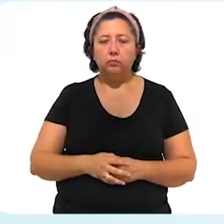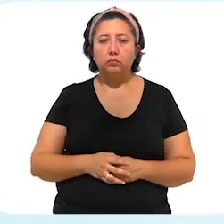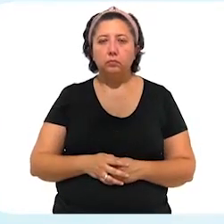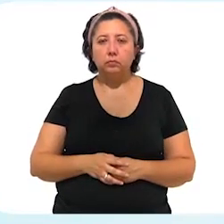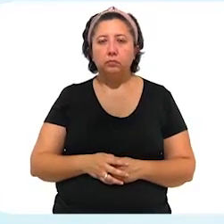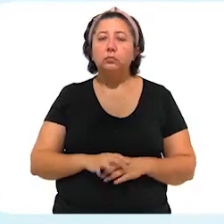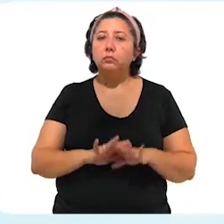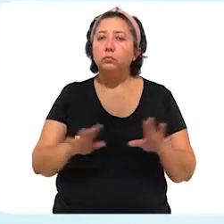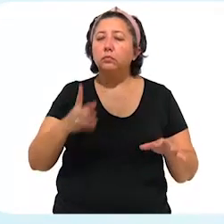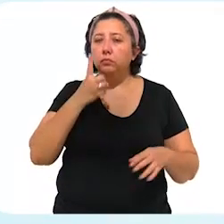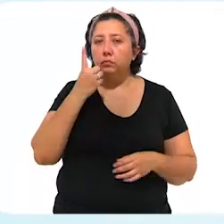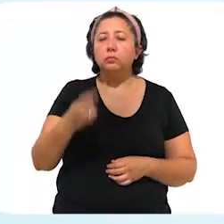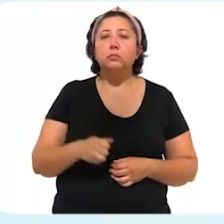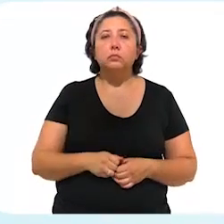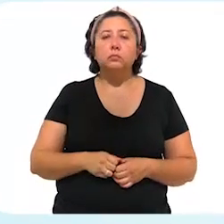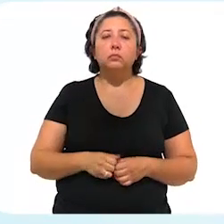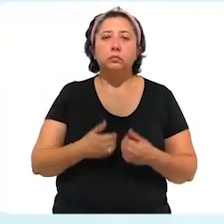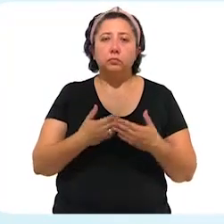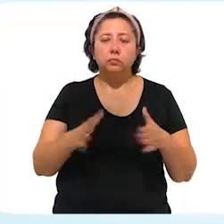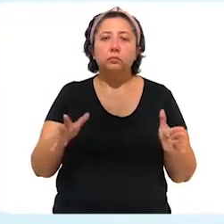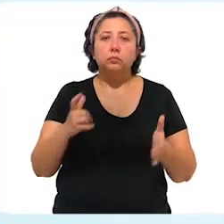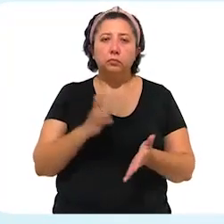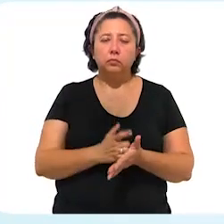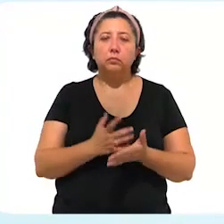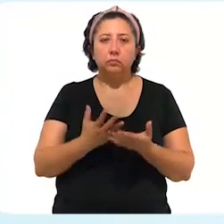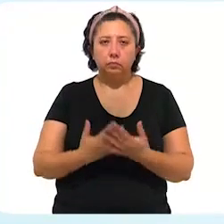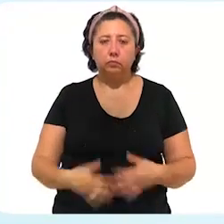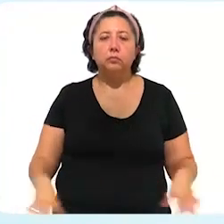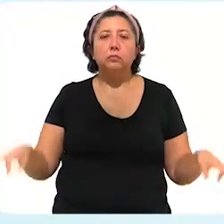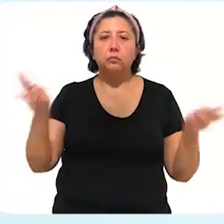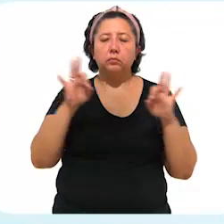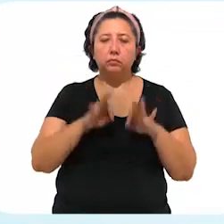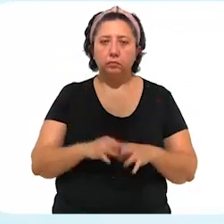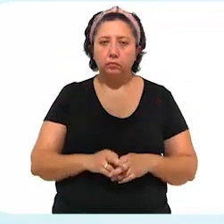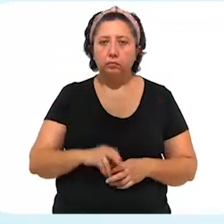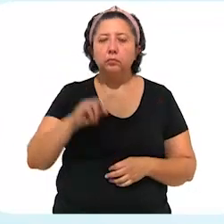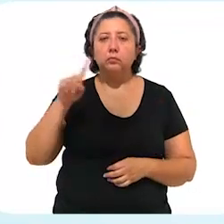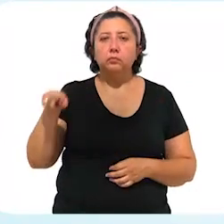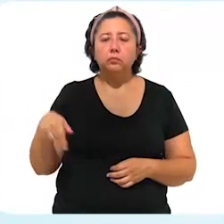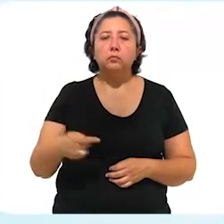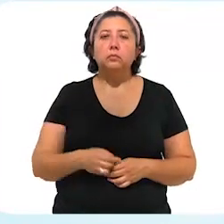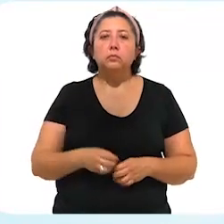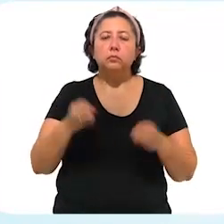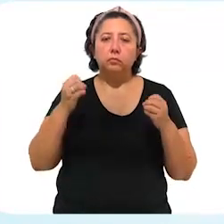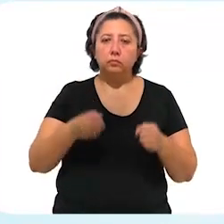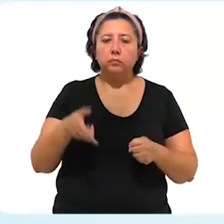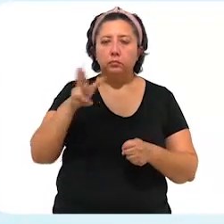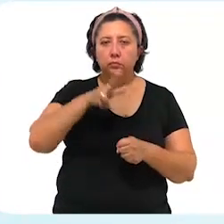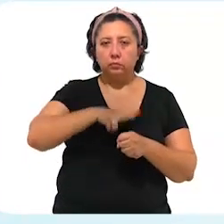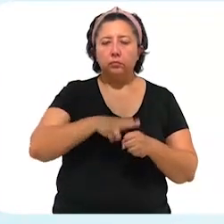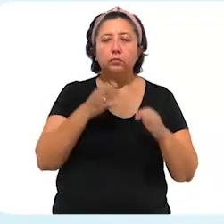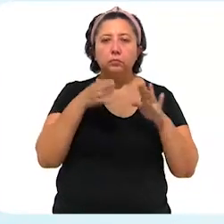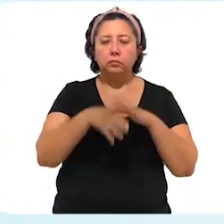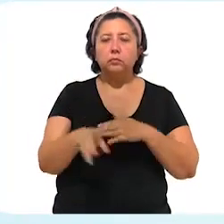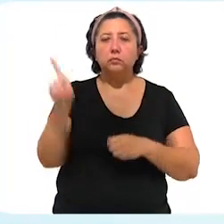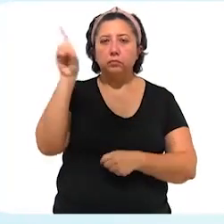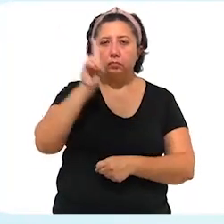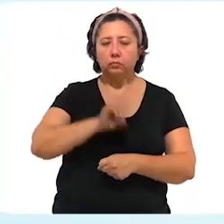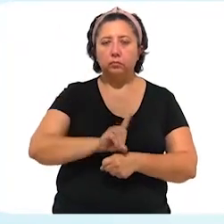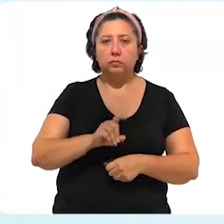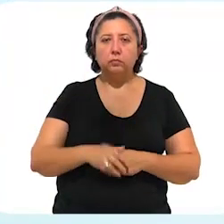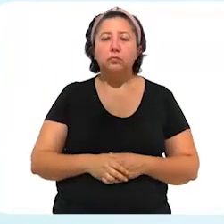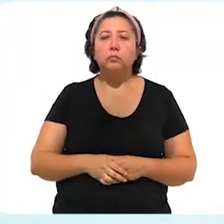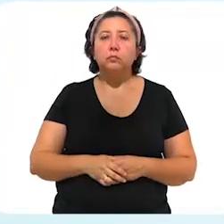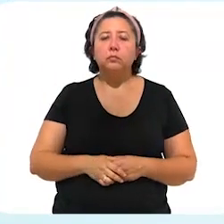Armadas. Como se ha señalado, en la reapertura económica, los datos más importantes son la ocupación hospitalaria y los